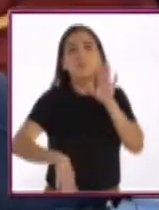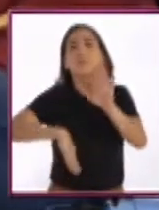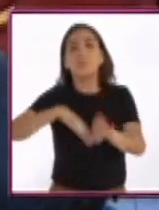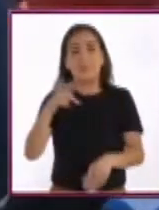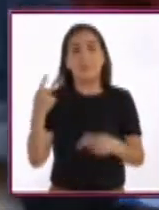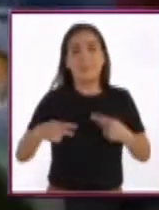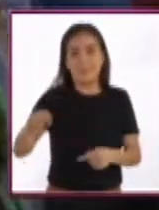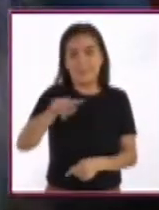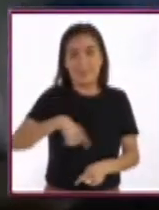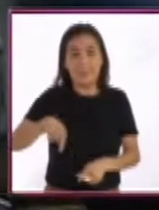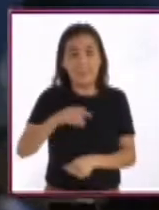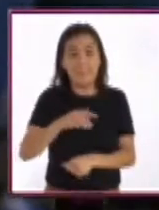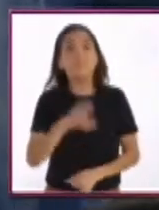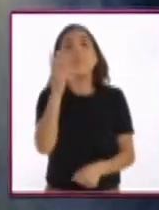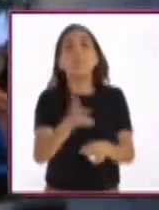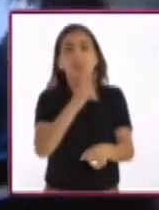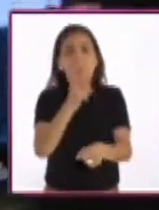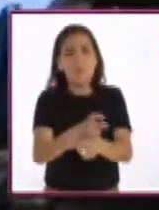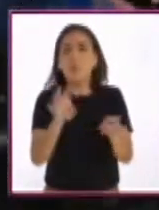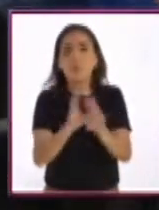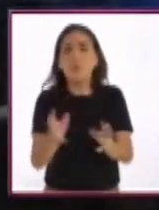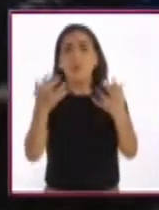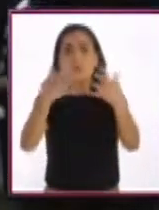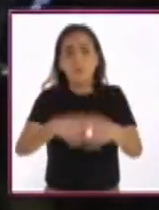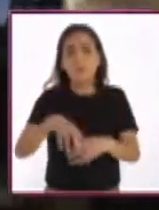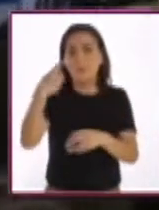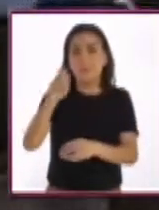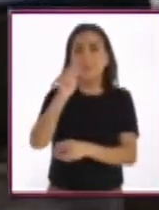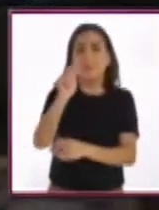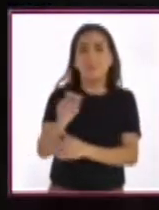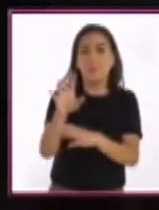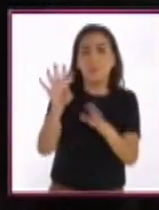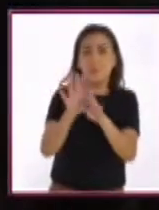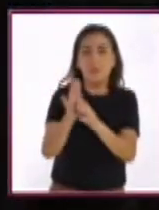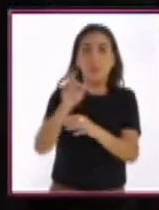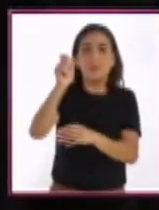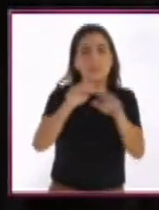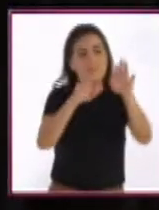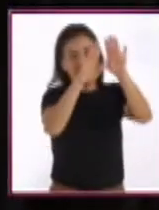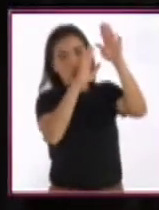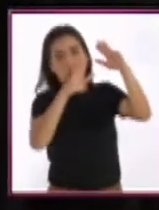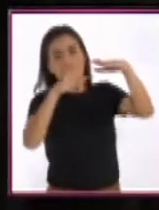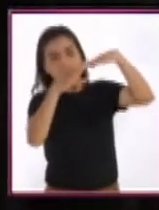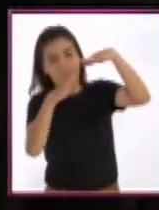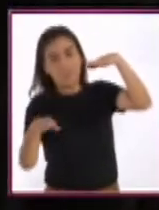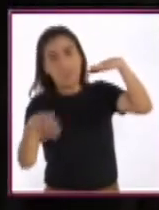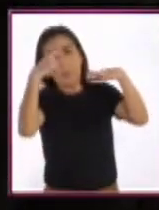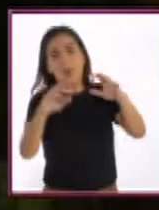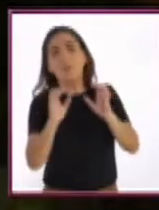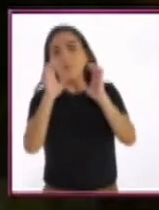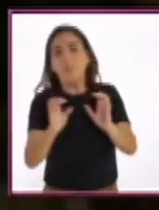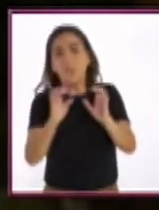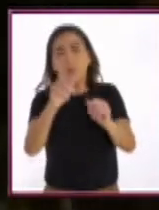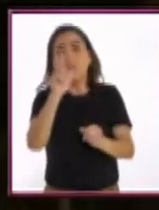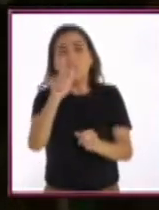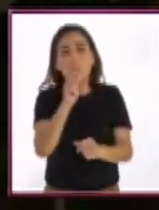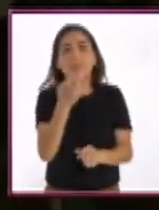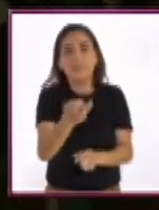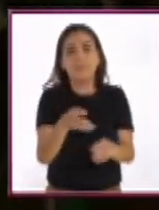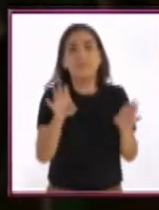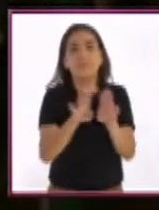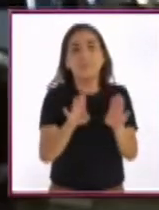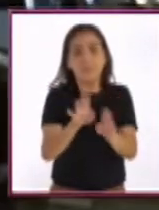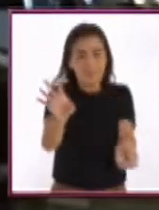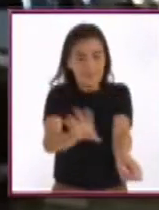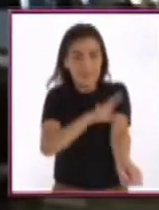indicaciones a quienes están pedaleando. Y la segunda fuente es la celda solar que tenemos en la parte superior de la camioneta, donde